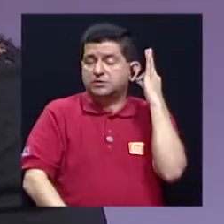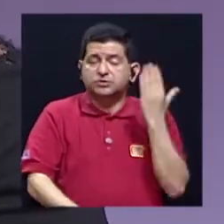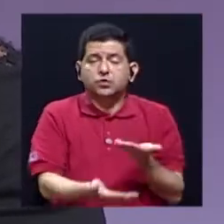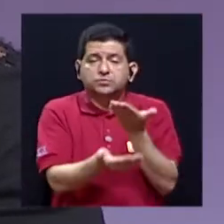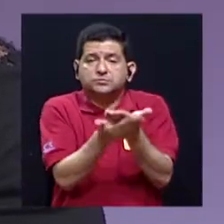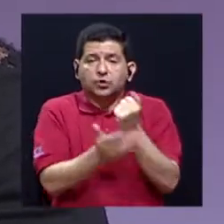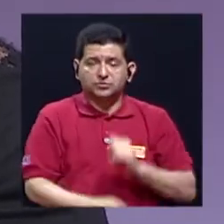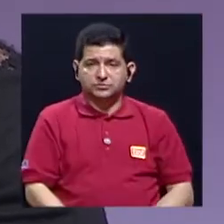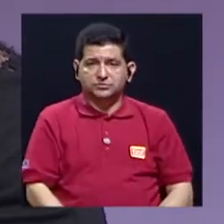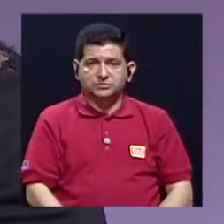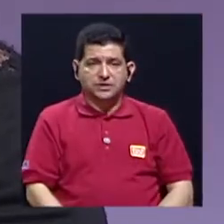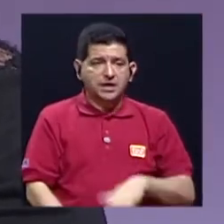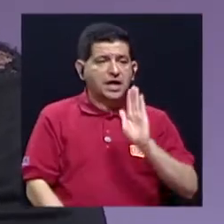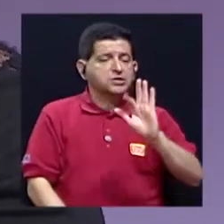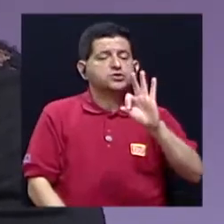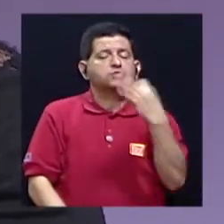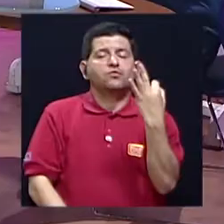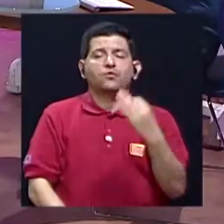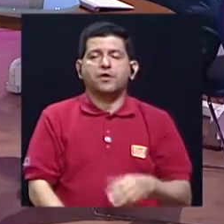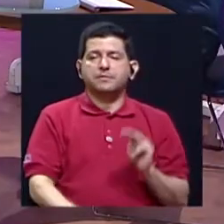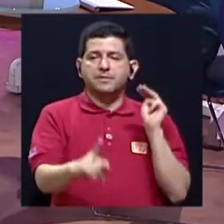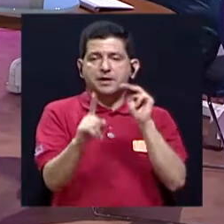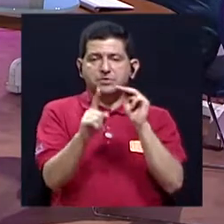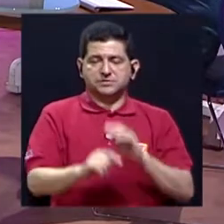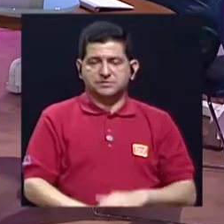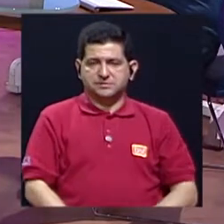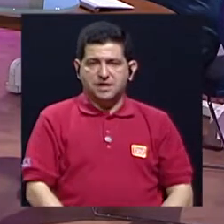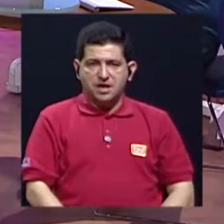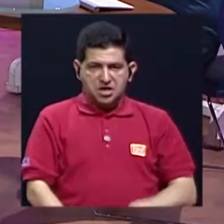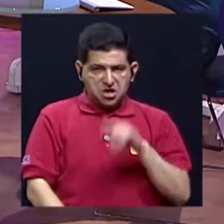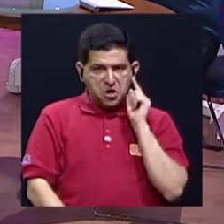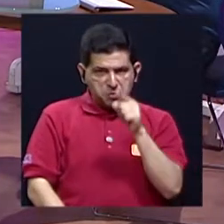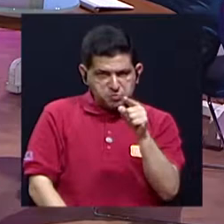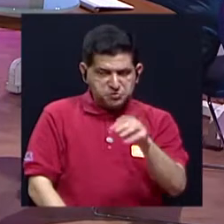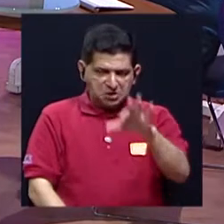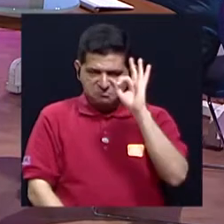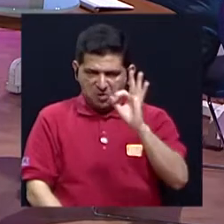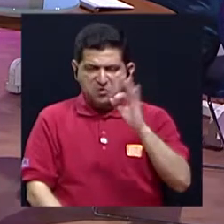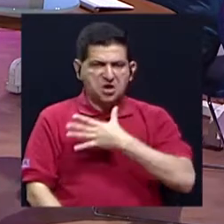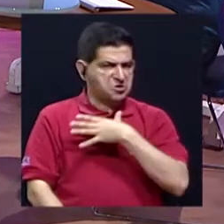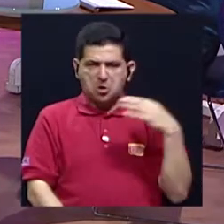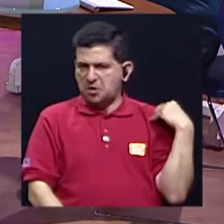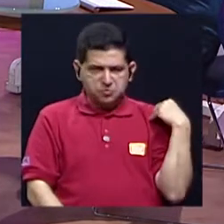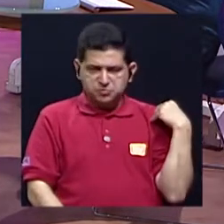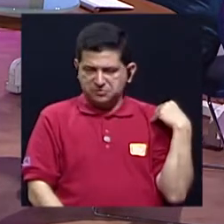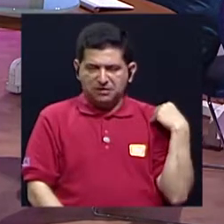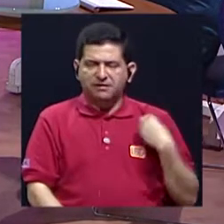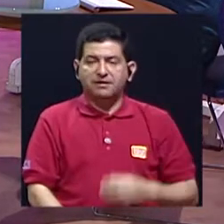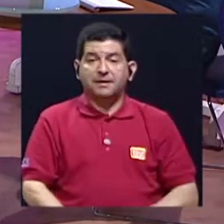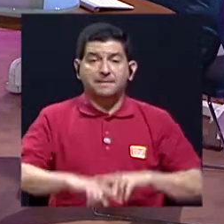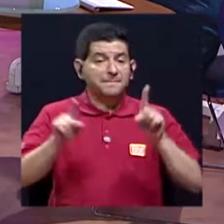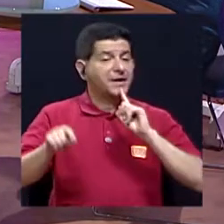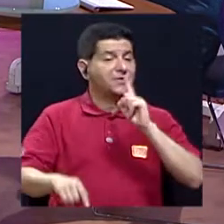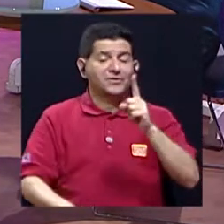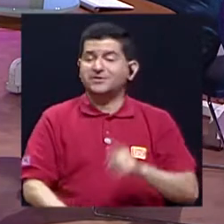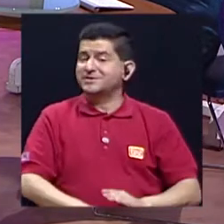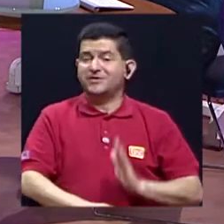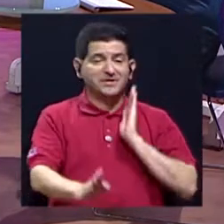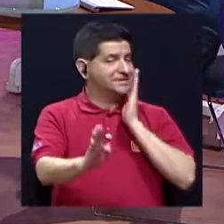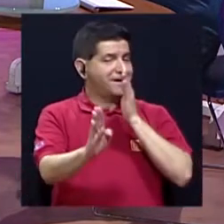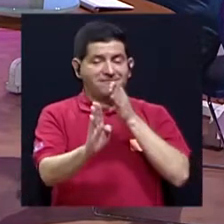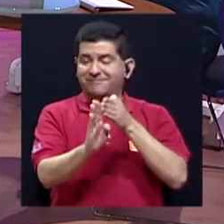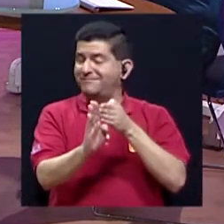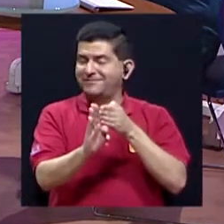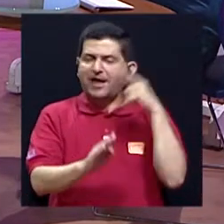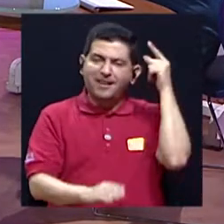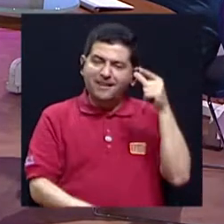de alguna manera es la manera de ellos dar el mensaje. Usted no está bien, usted no me gusta, usted no, pero no te lo dicen abiertamente,